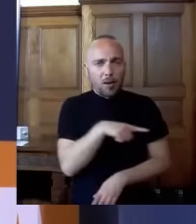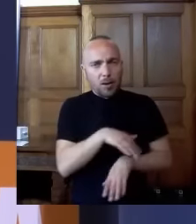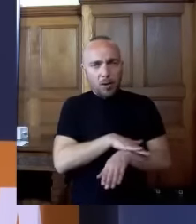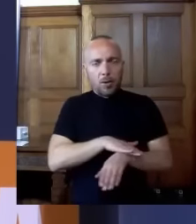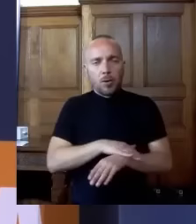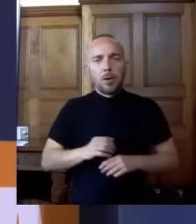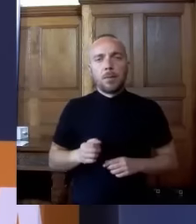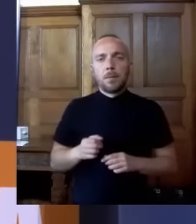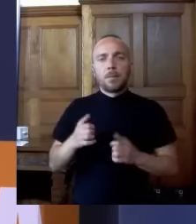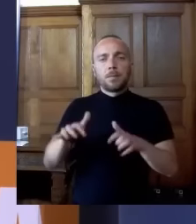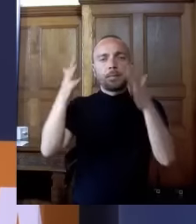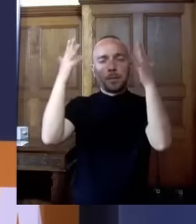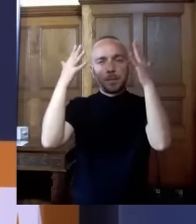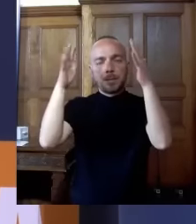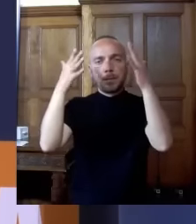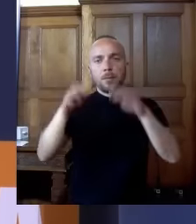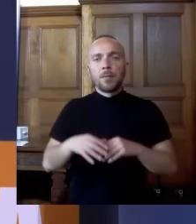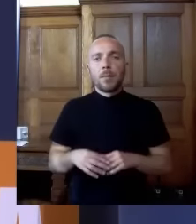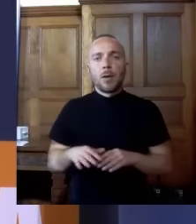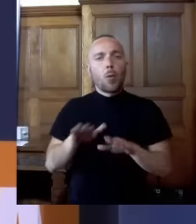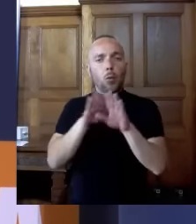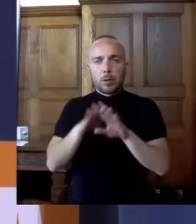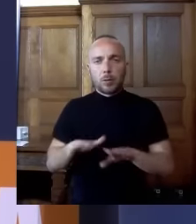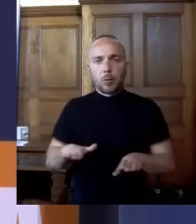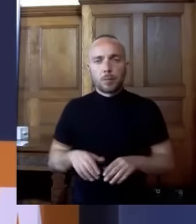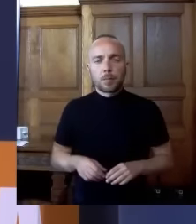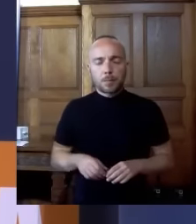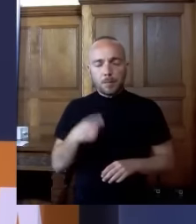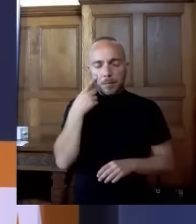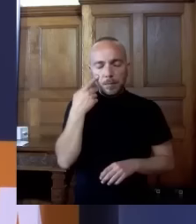elecciones Y por último